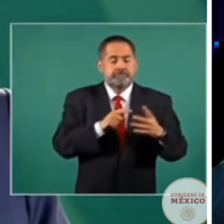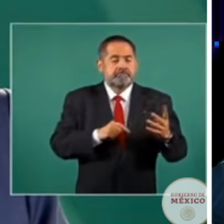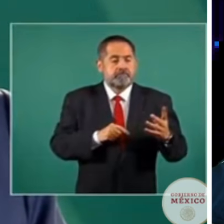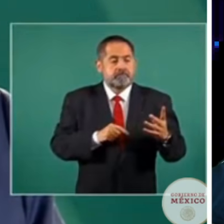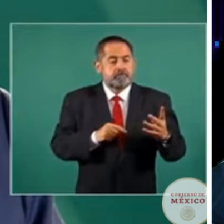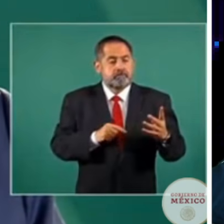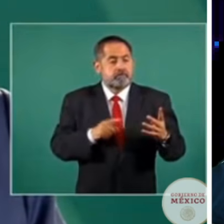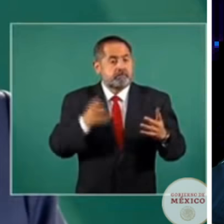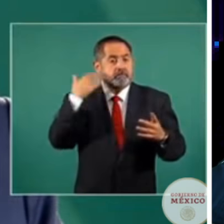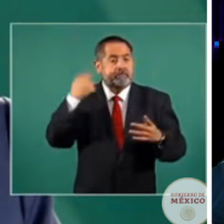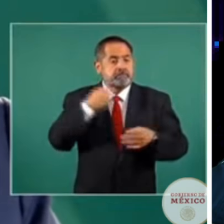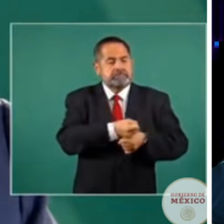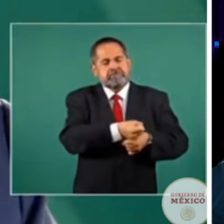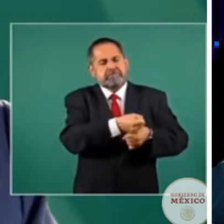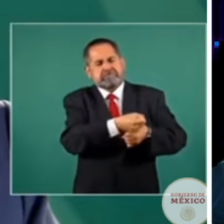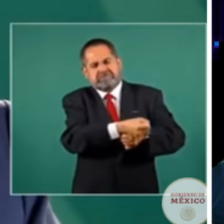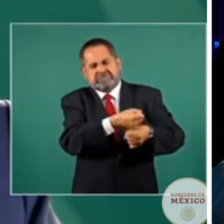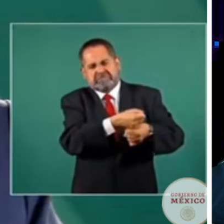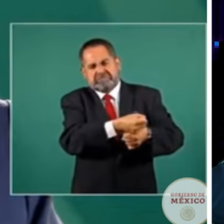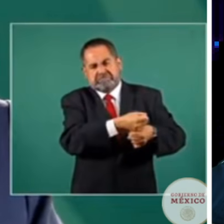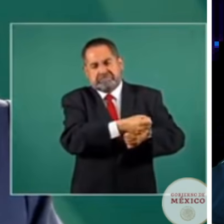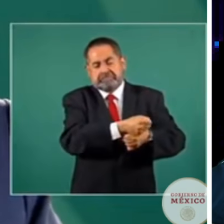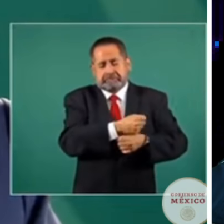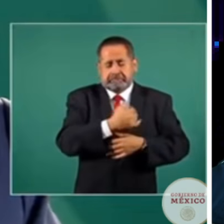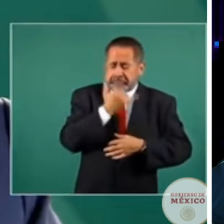haya sido torturado